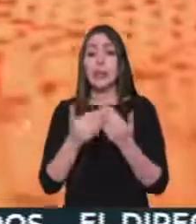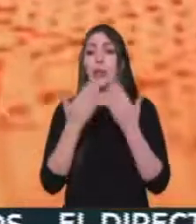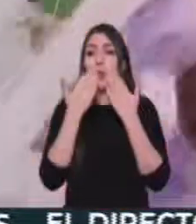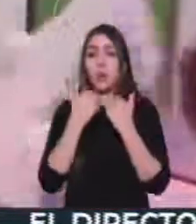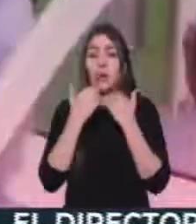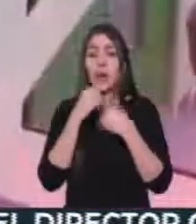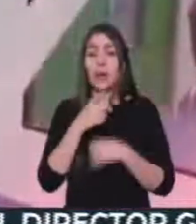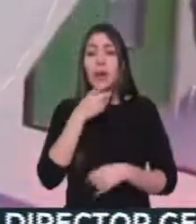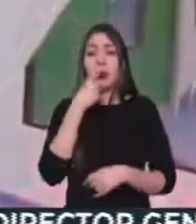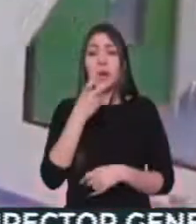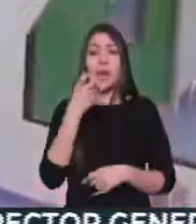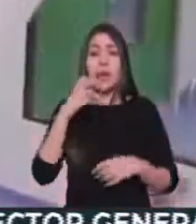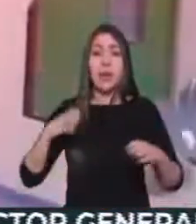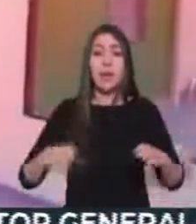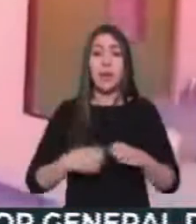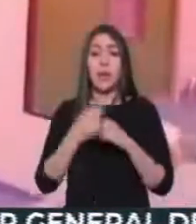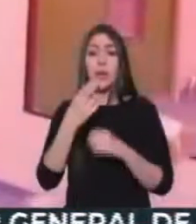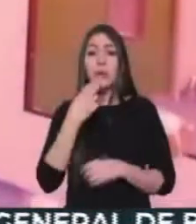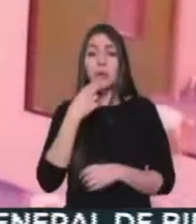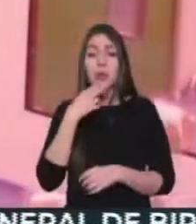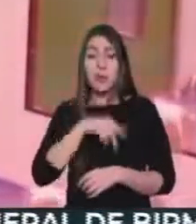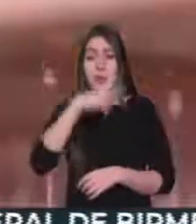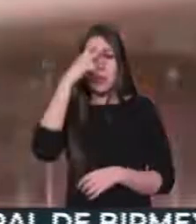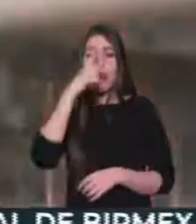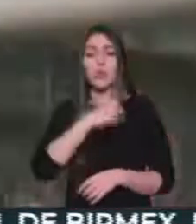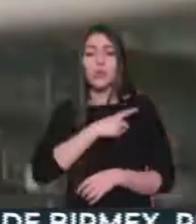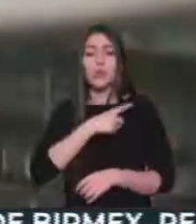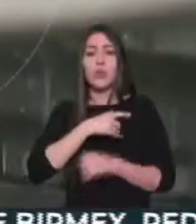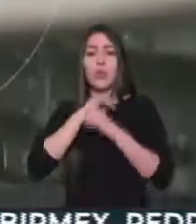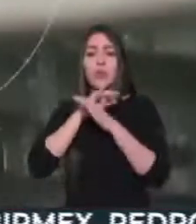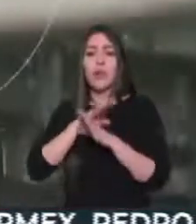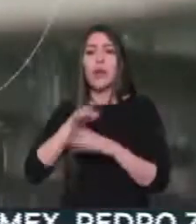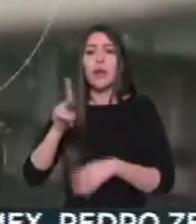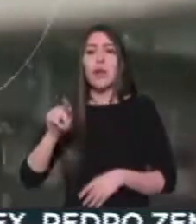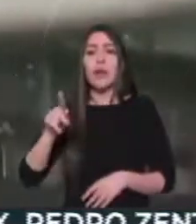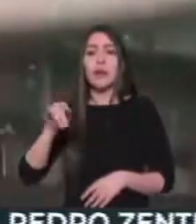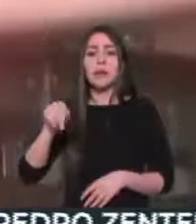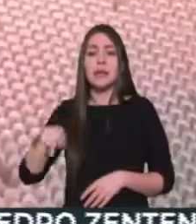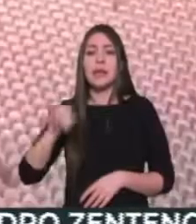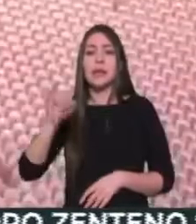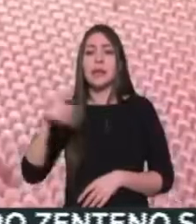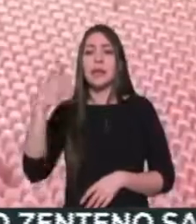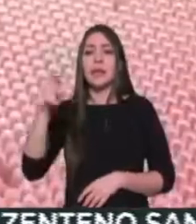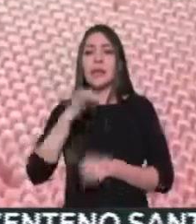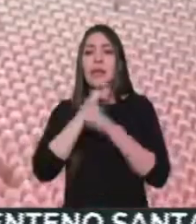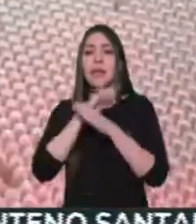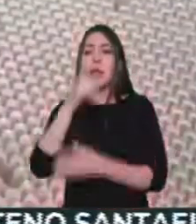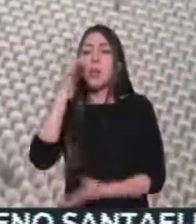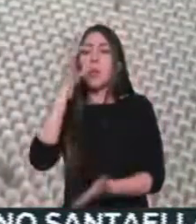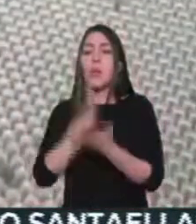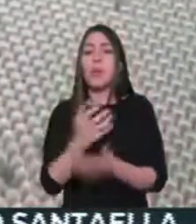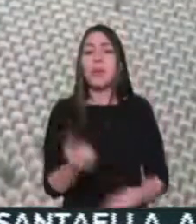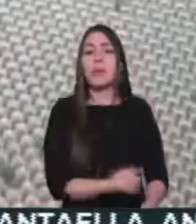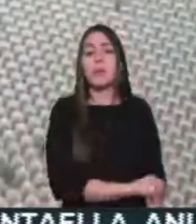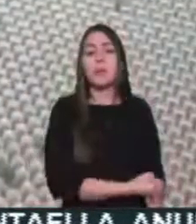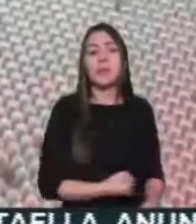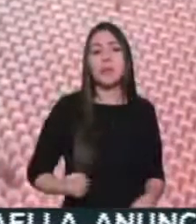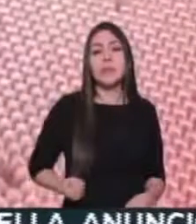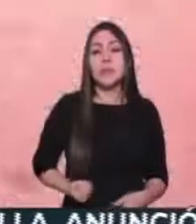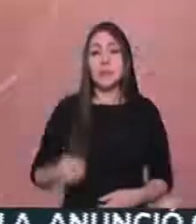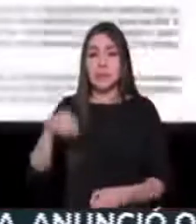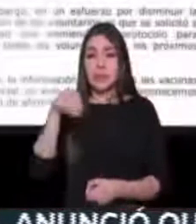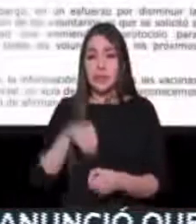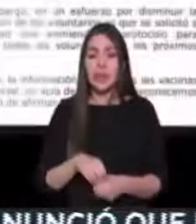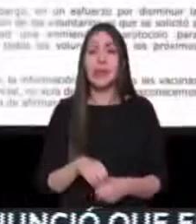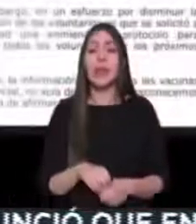emergencia en México se autorizó con datos de Pakistán, o que es la única que mantiene en secrecía su información. Al respecto, el 5